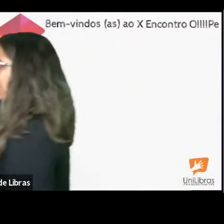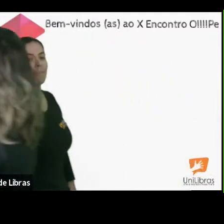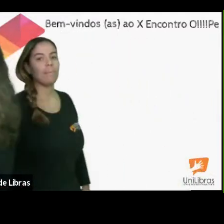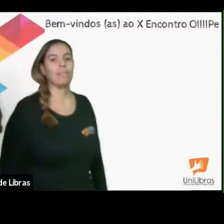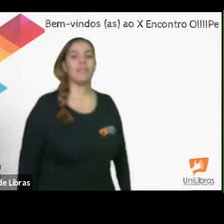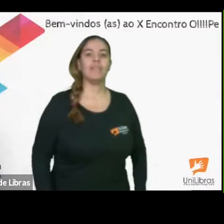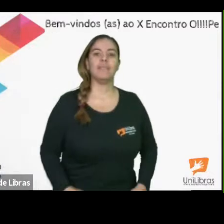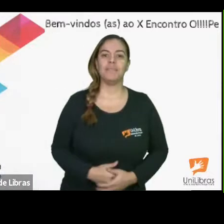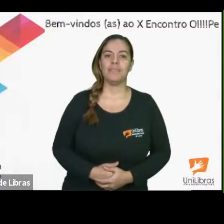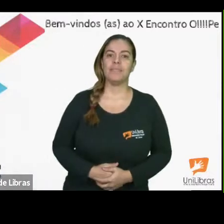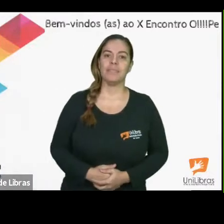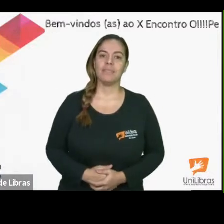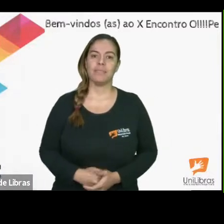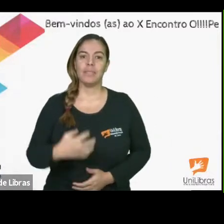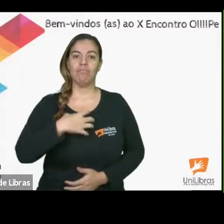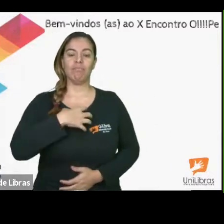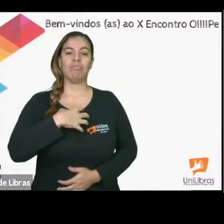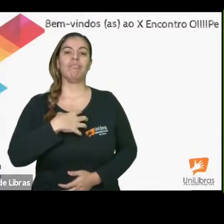Se civiliza.